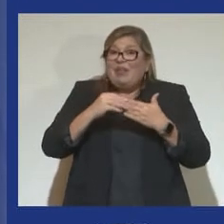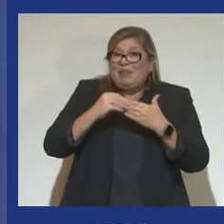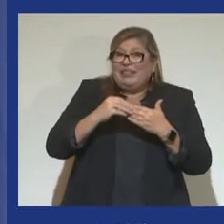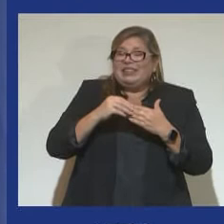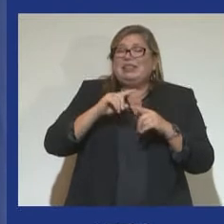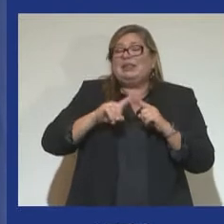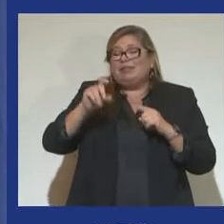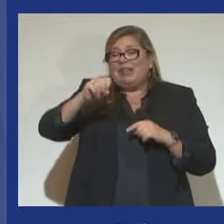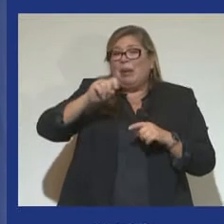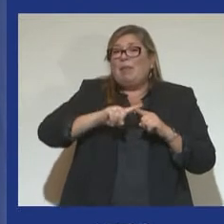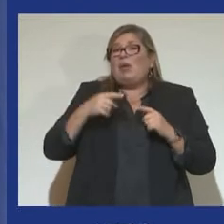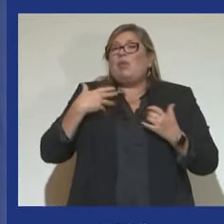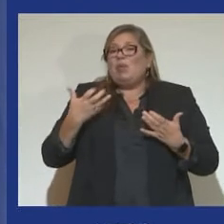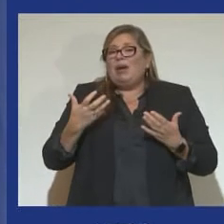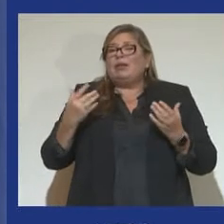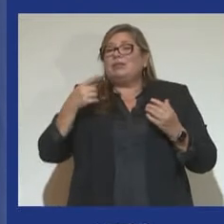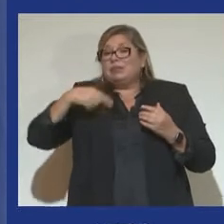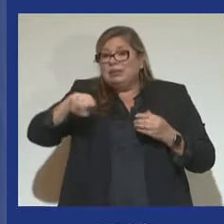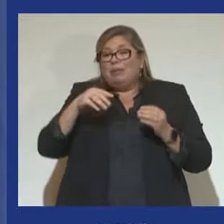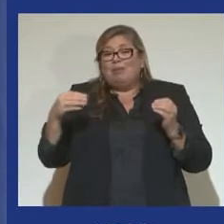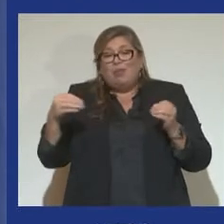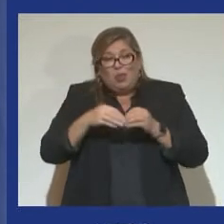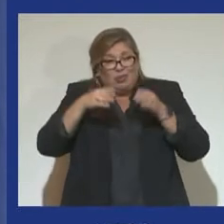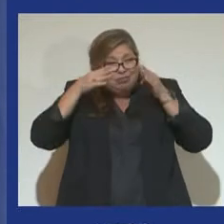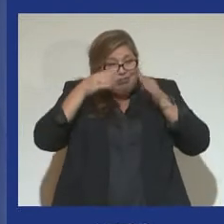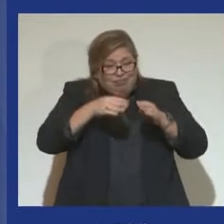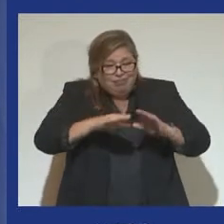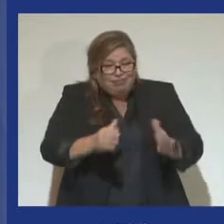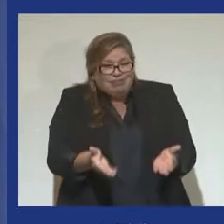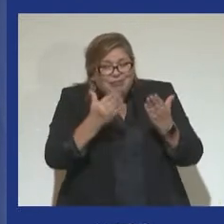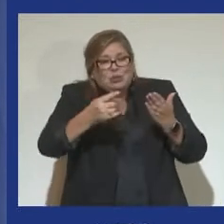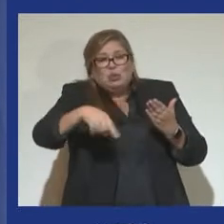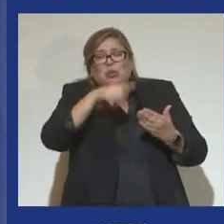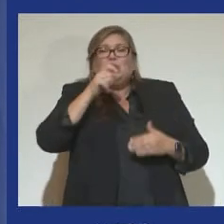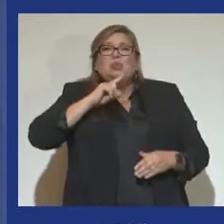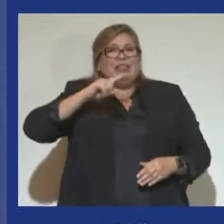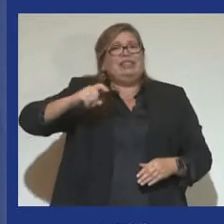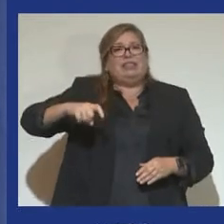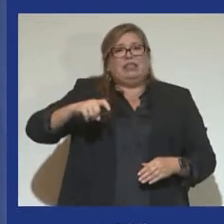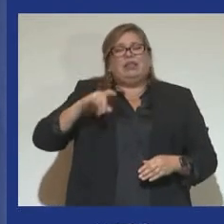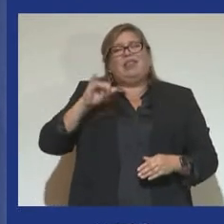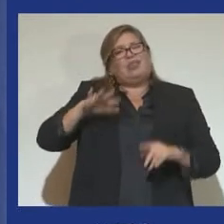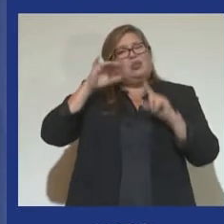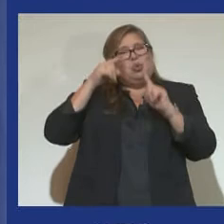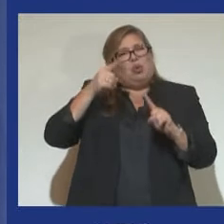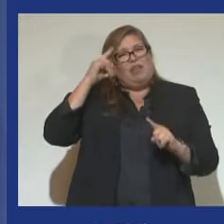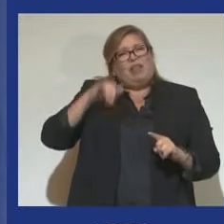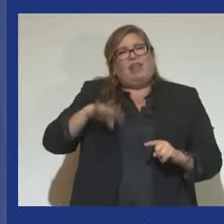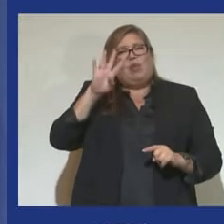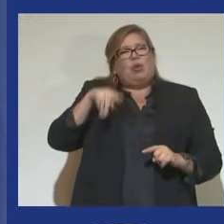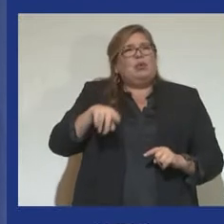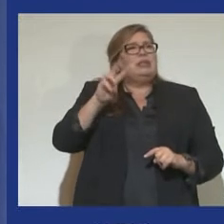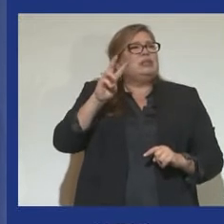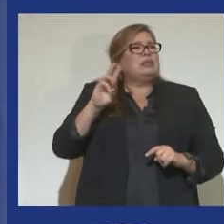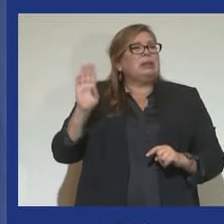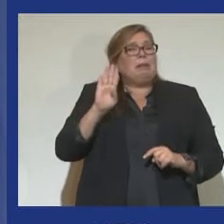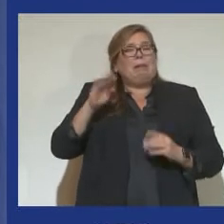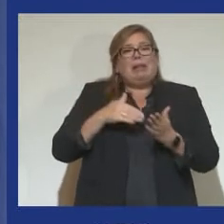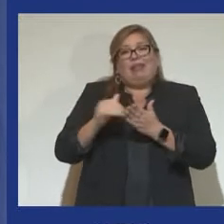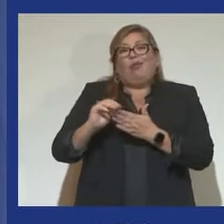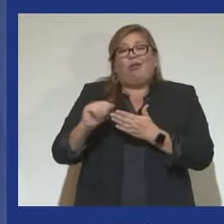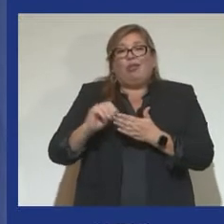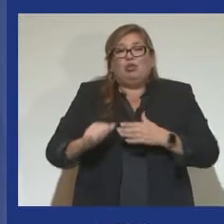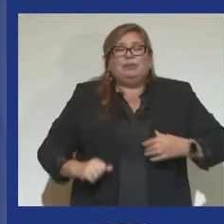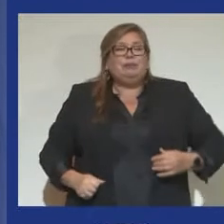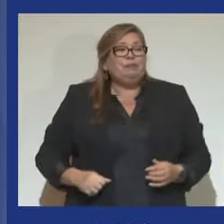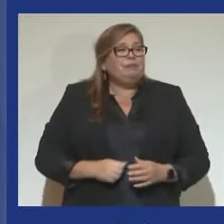tiempo y atención para los que más necesidades tienen y eso es fundamentalmente para qué será ese centro de